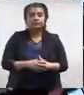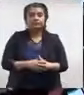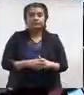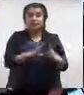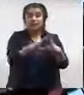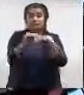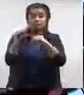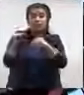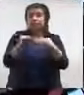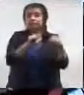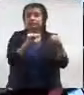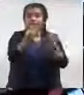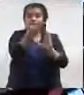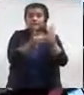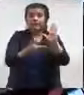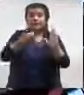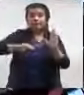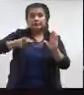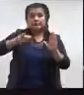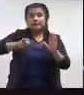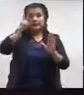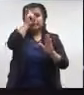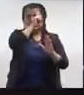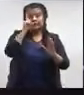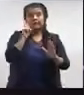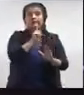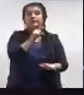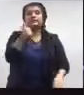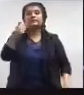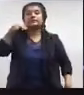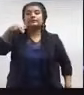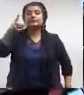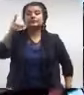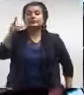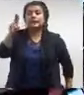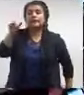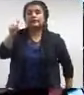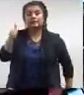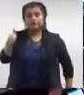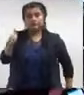Para la discusión tiene la palabra la diputada Sandra Jovel.